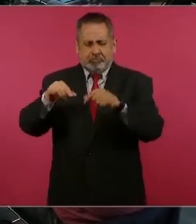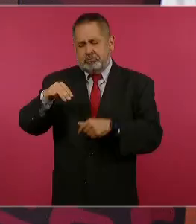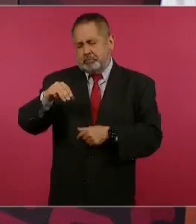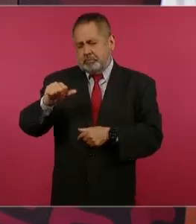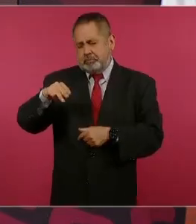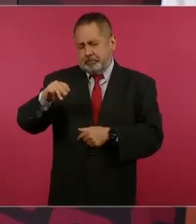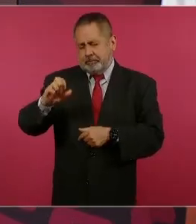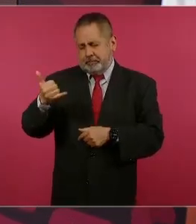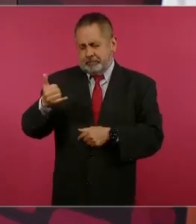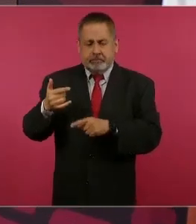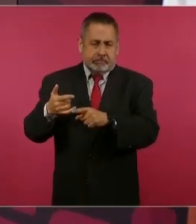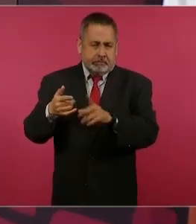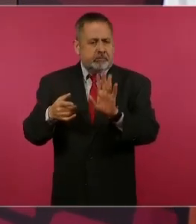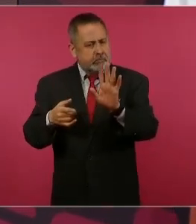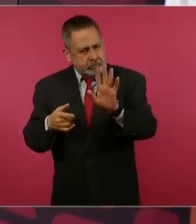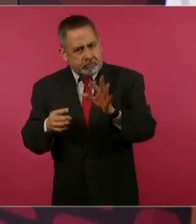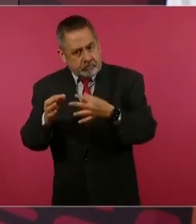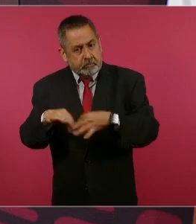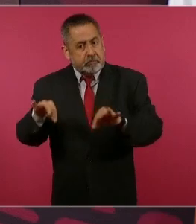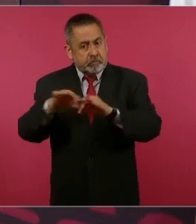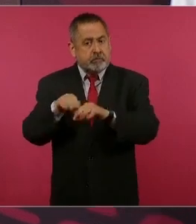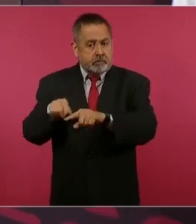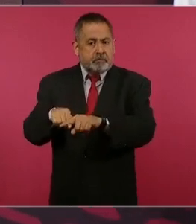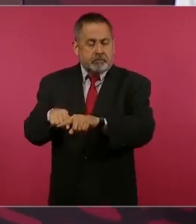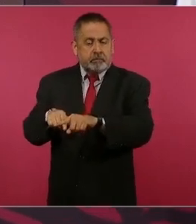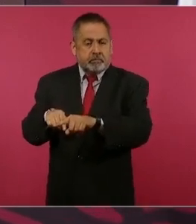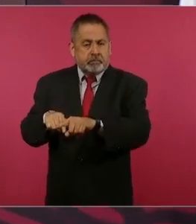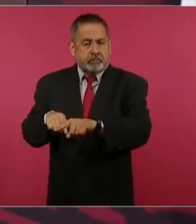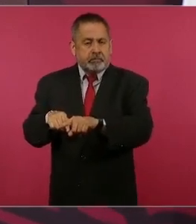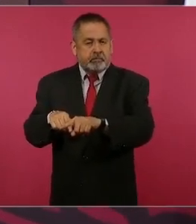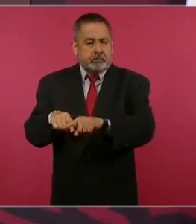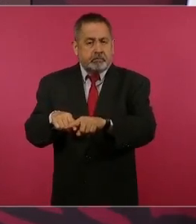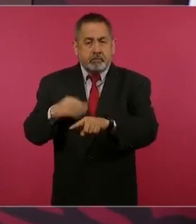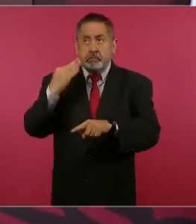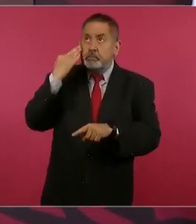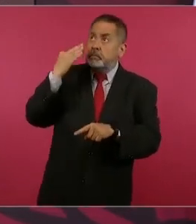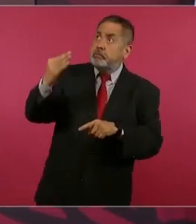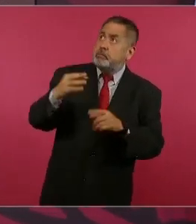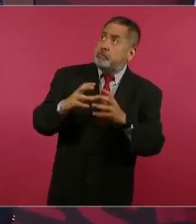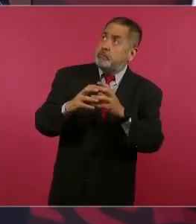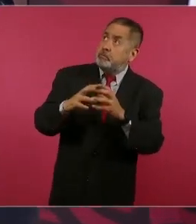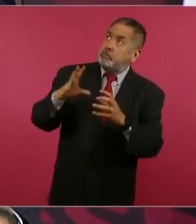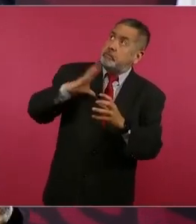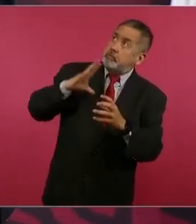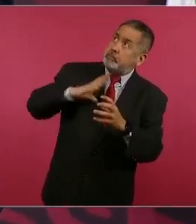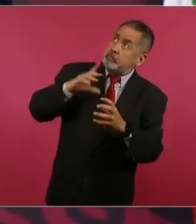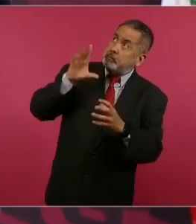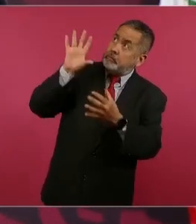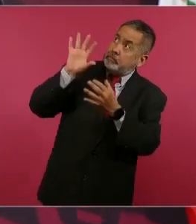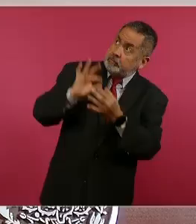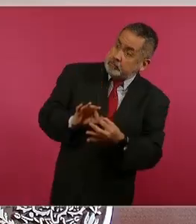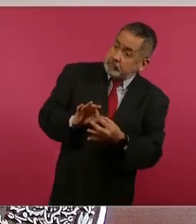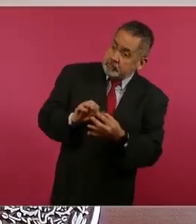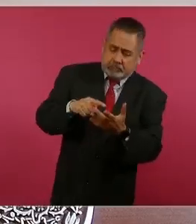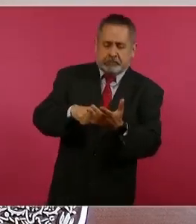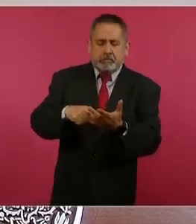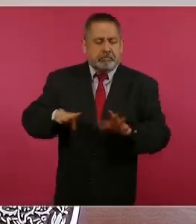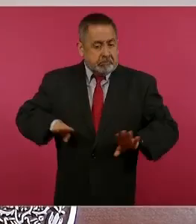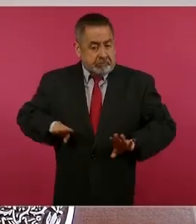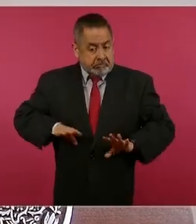pero es importante la temporada, además porque se ahorra, cuesta